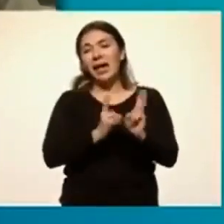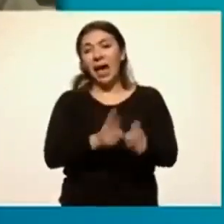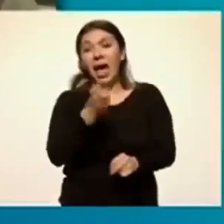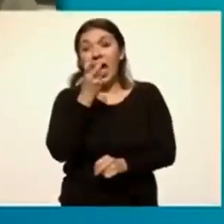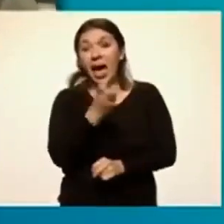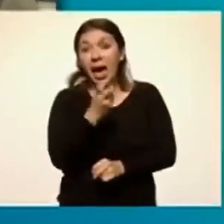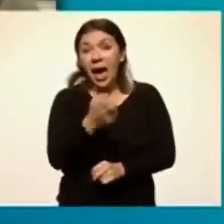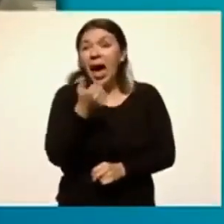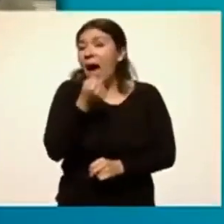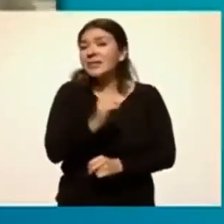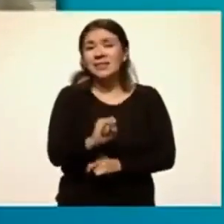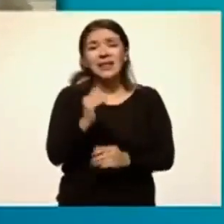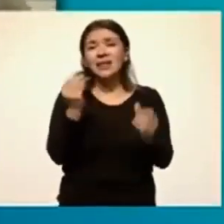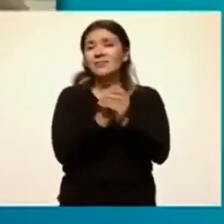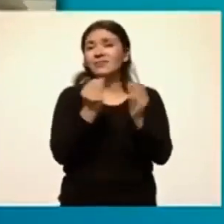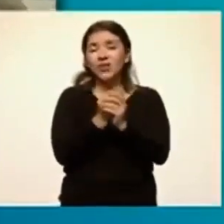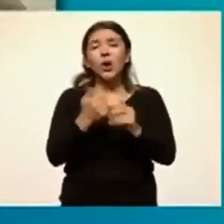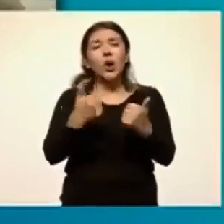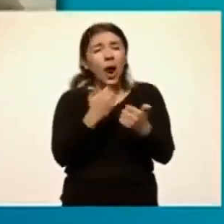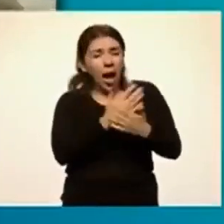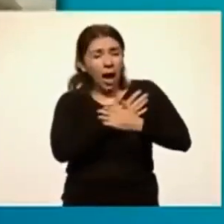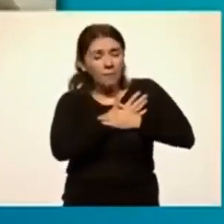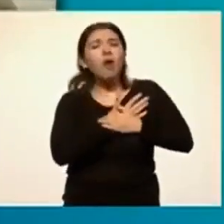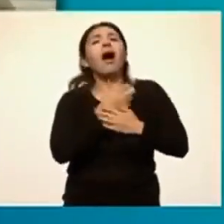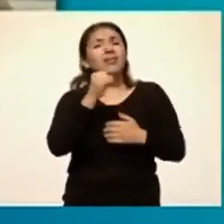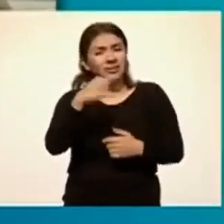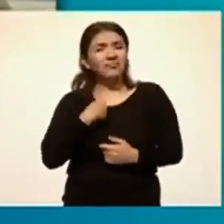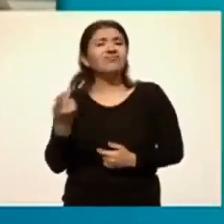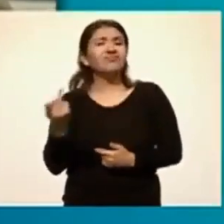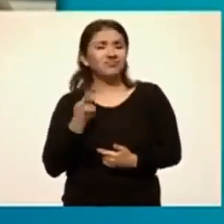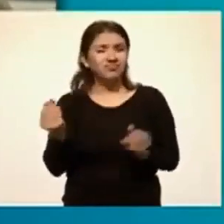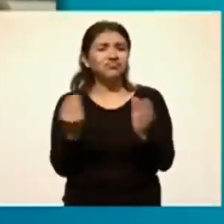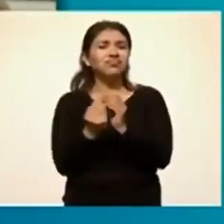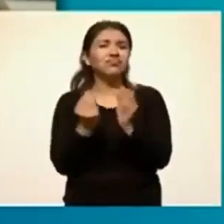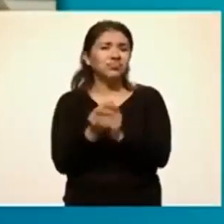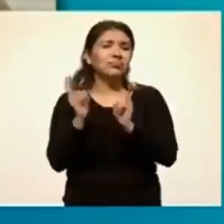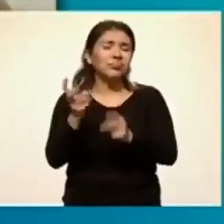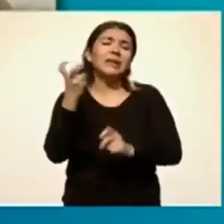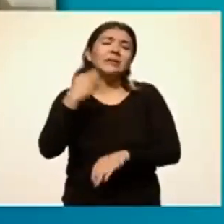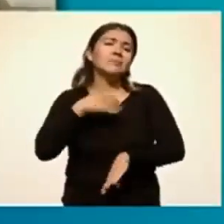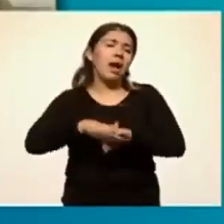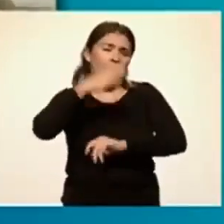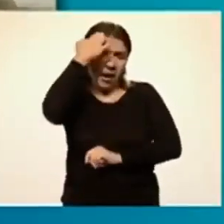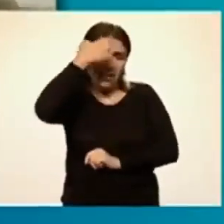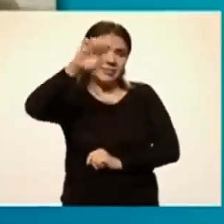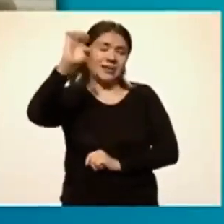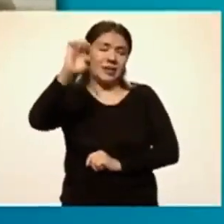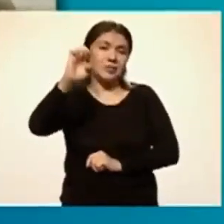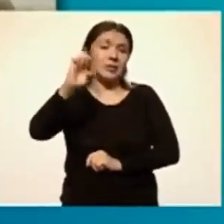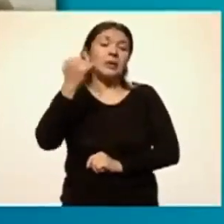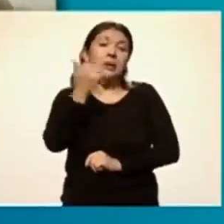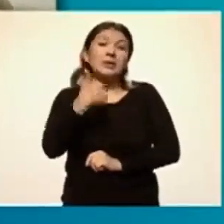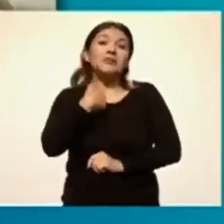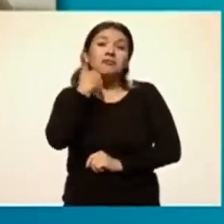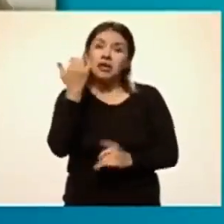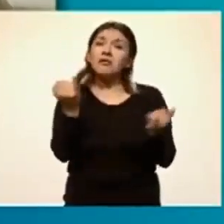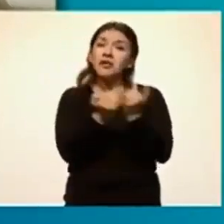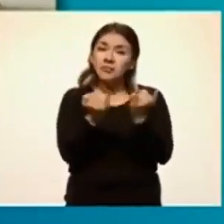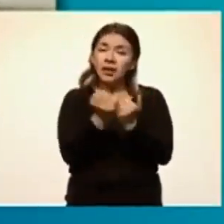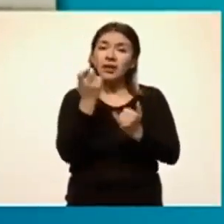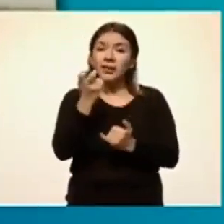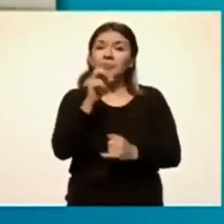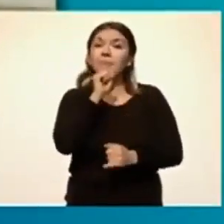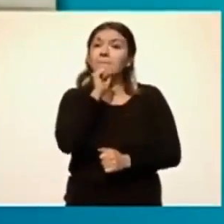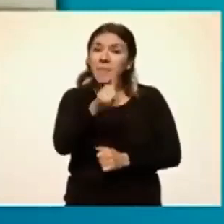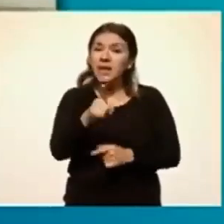conversaciones como muy entrañables y muy amorosas, esas las teníamos, ¿no? Y es como lo que más extraño. Y de alguna manera lo que he querido reproducir es tener